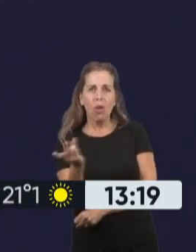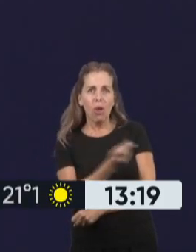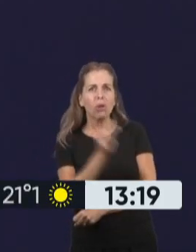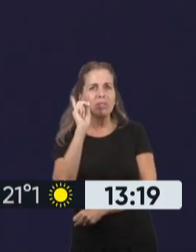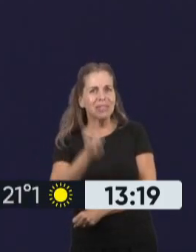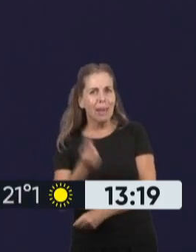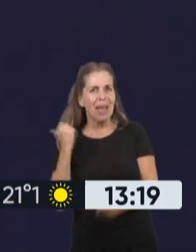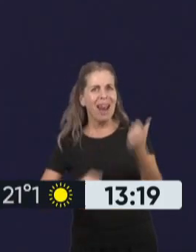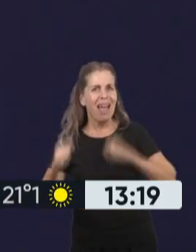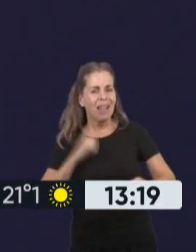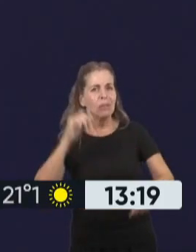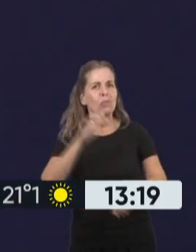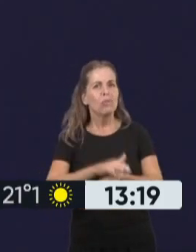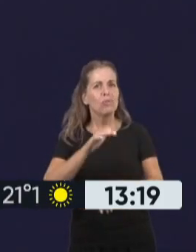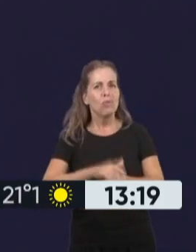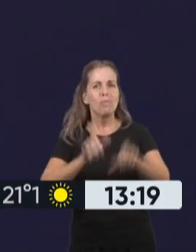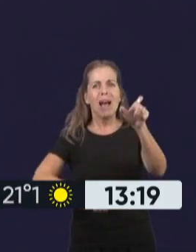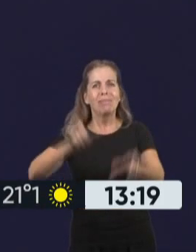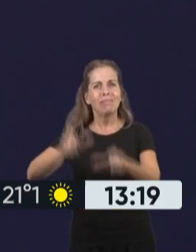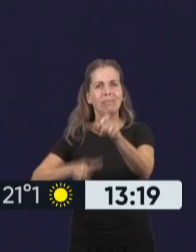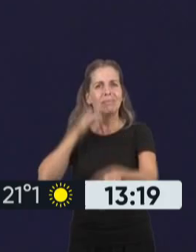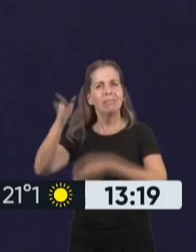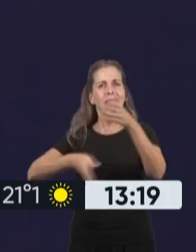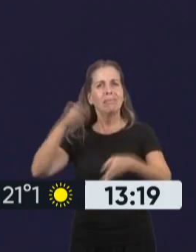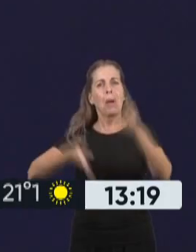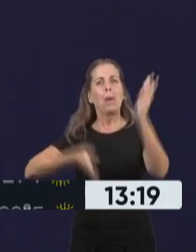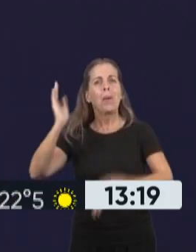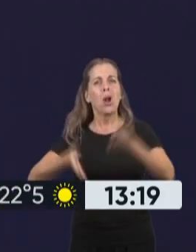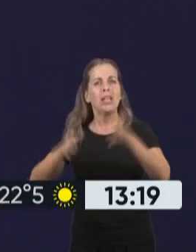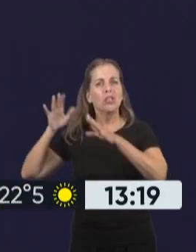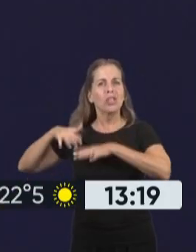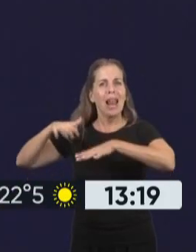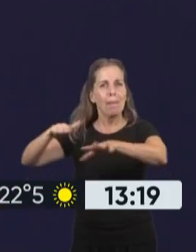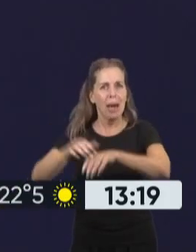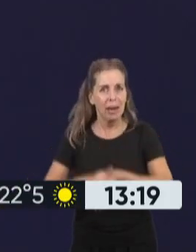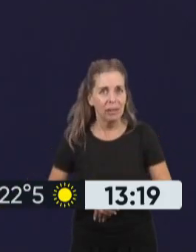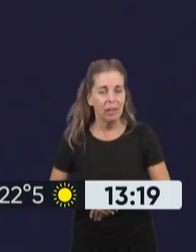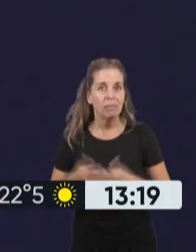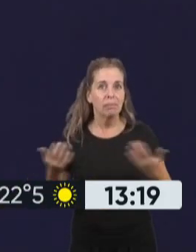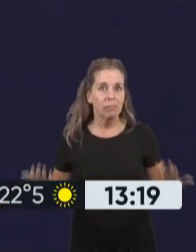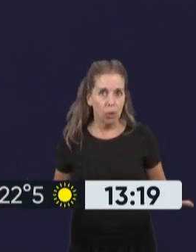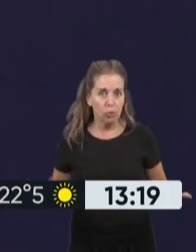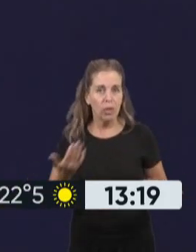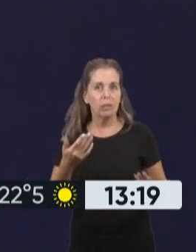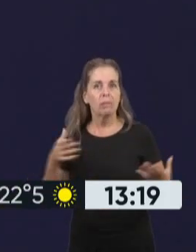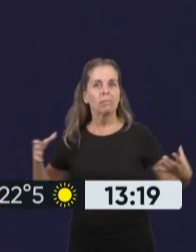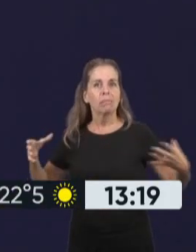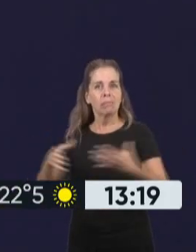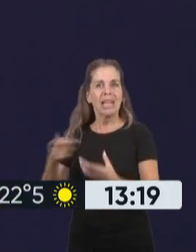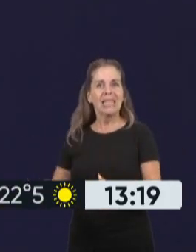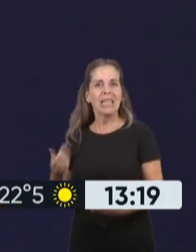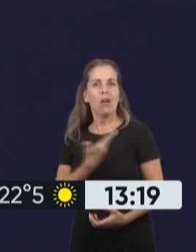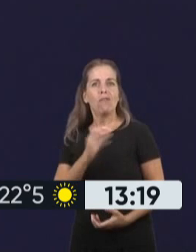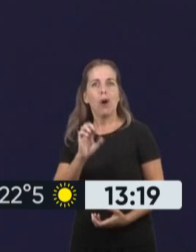por algunos inadaptados sociales que concurrieron a la marcha. Ante el silencio de FOPEA, como es